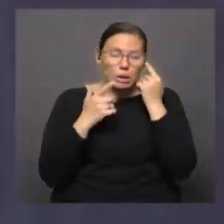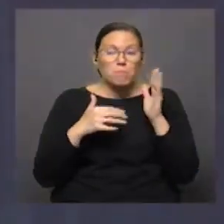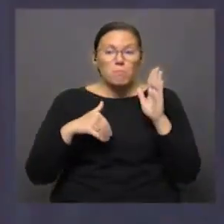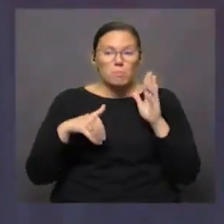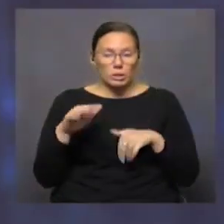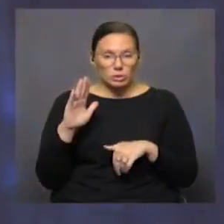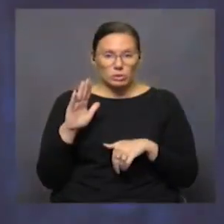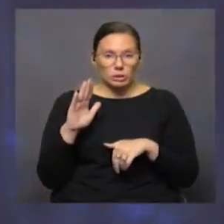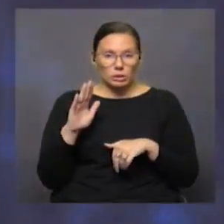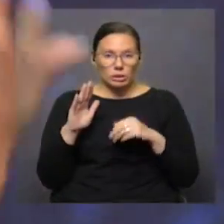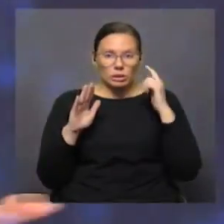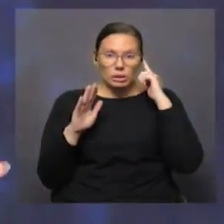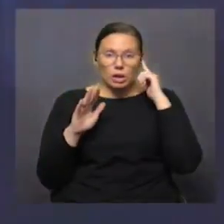mayoría